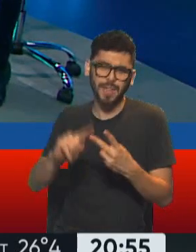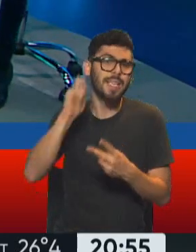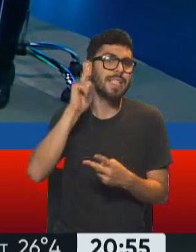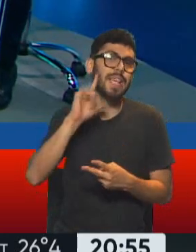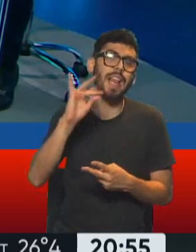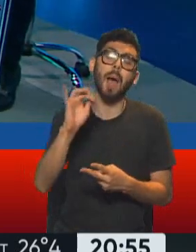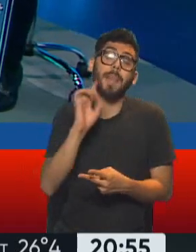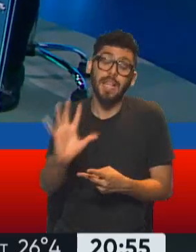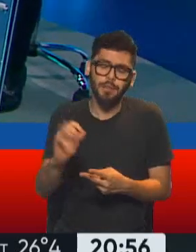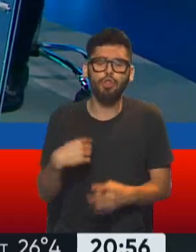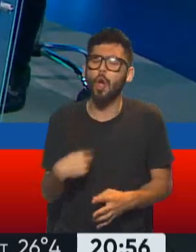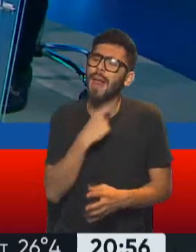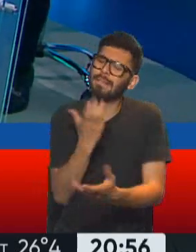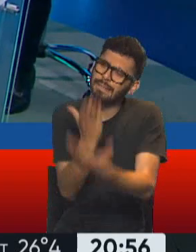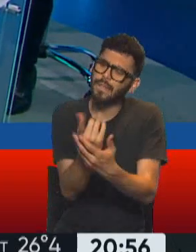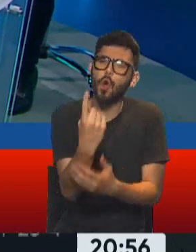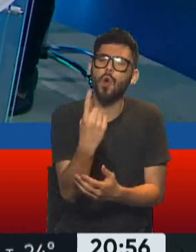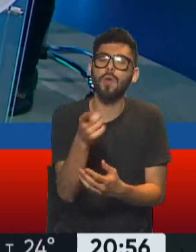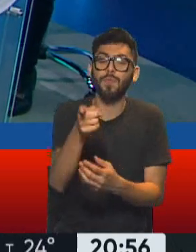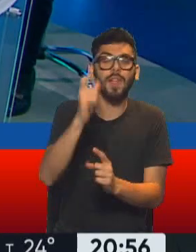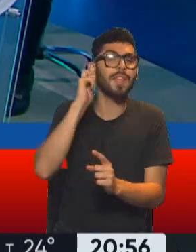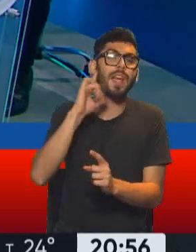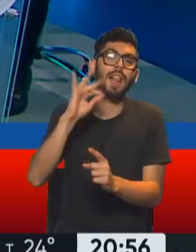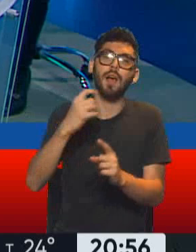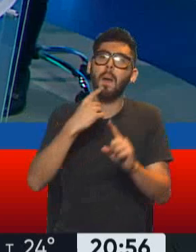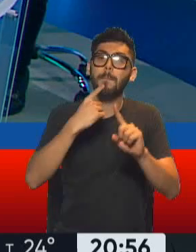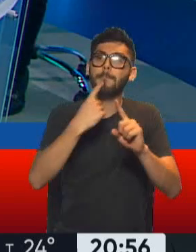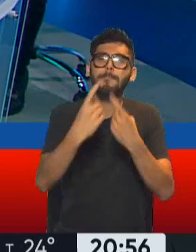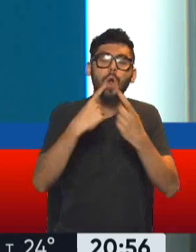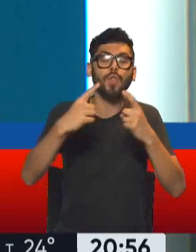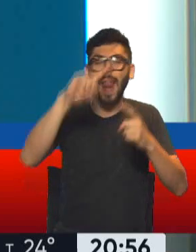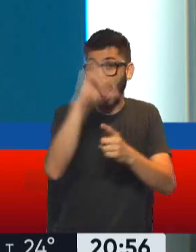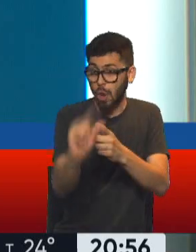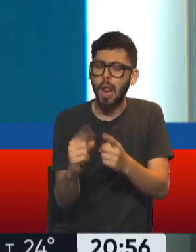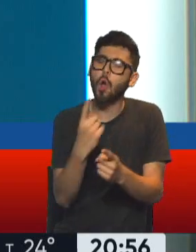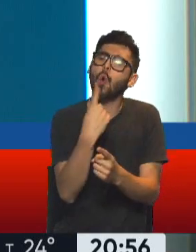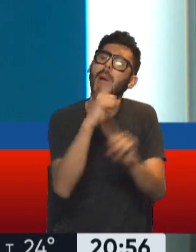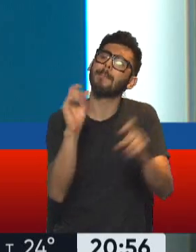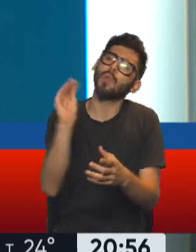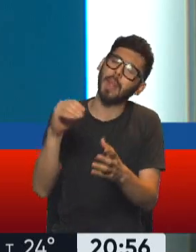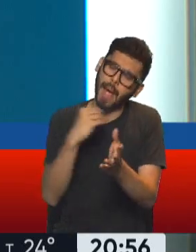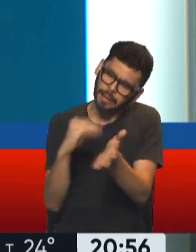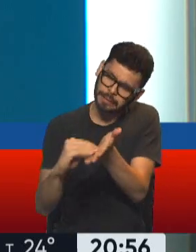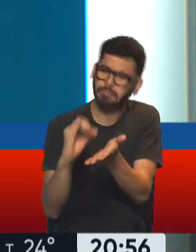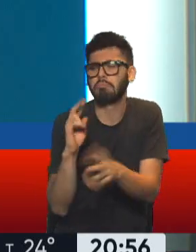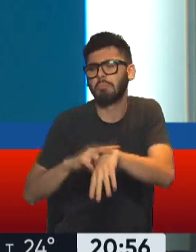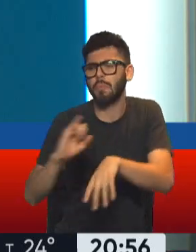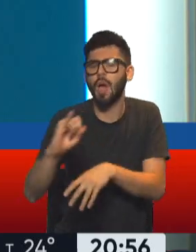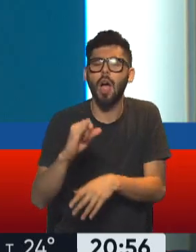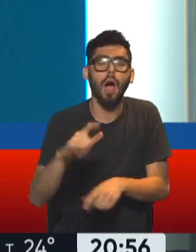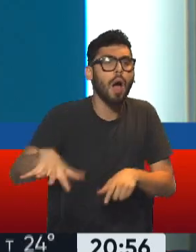pedirle a sila incluir una pregunta en un cuestionario a nivel nacional me interesa saber qué piensa la gente sobre lo